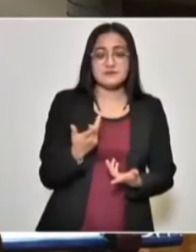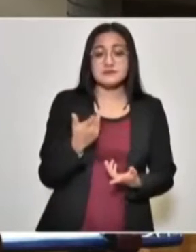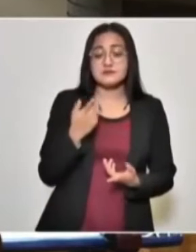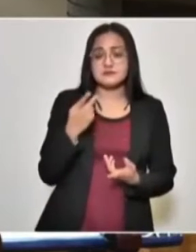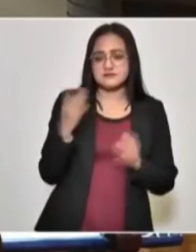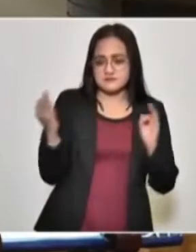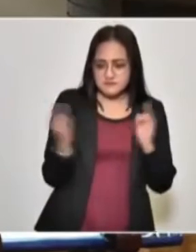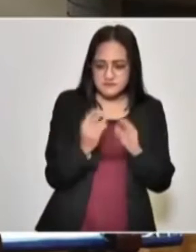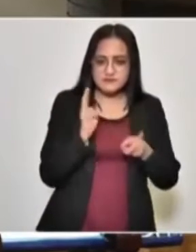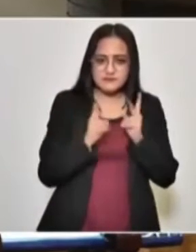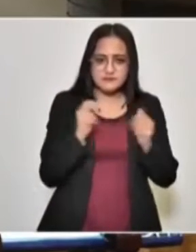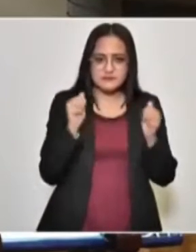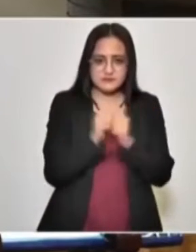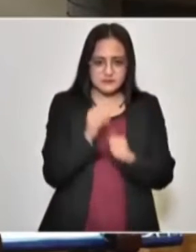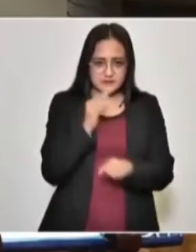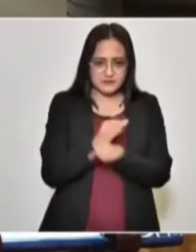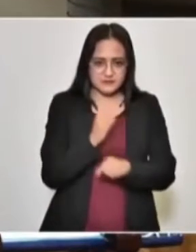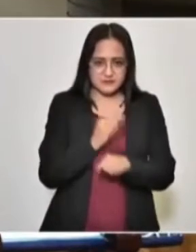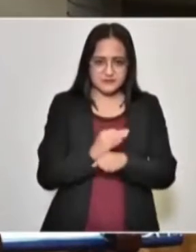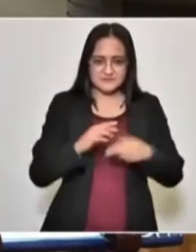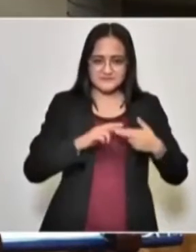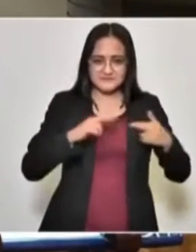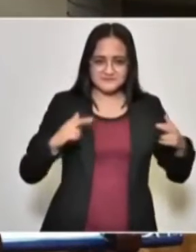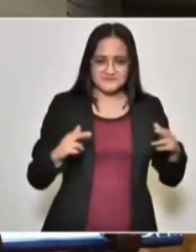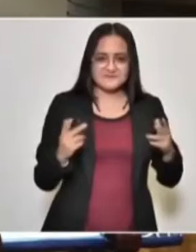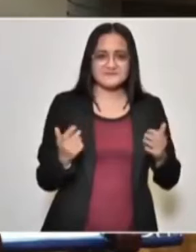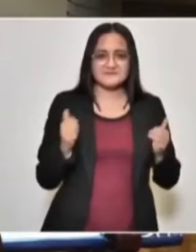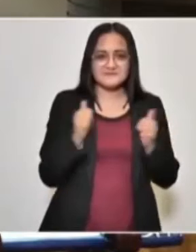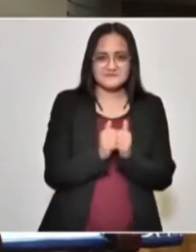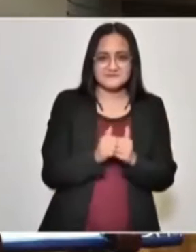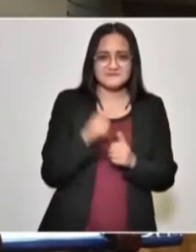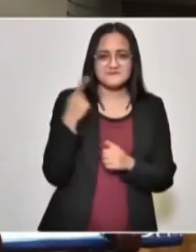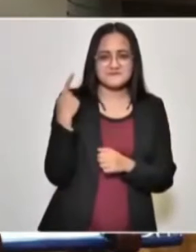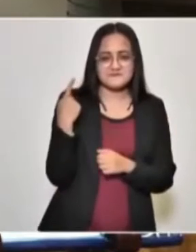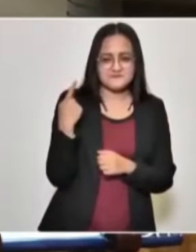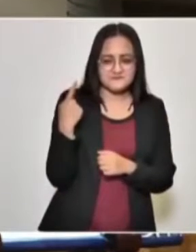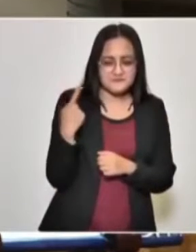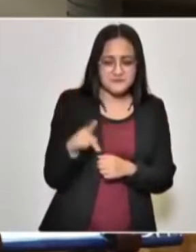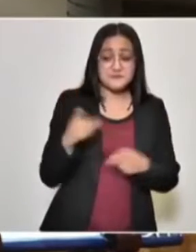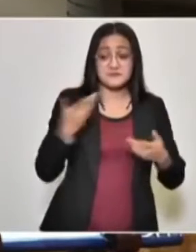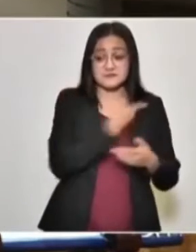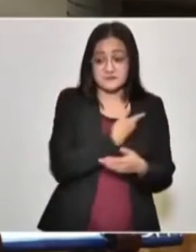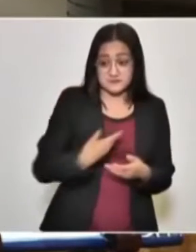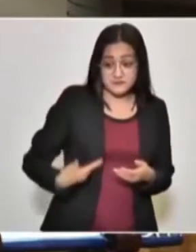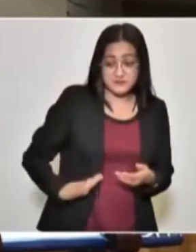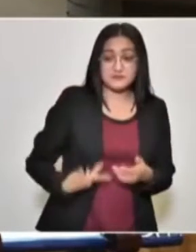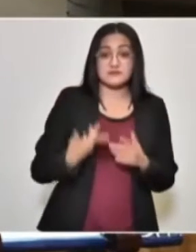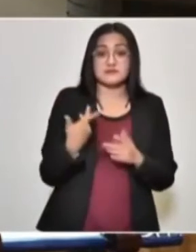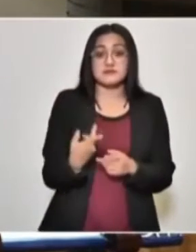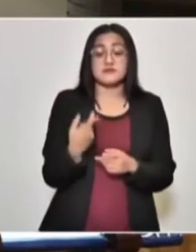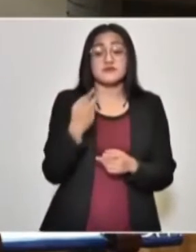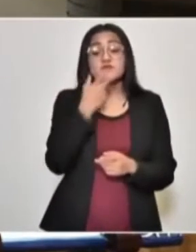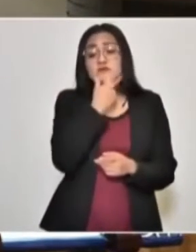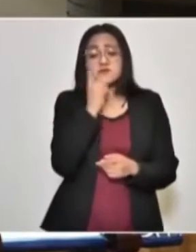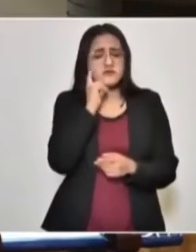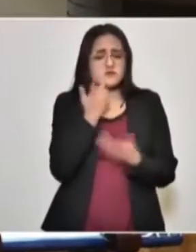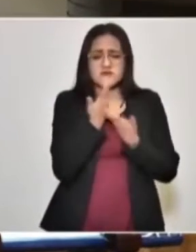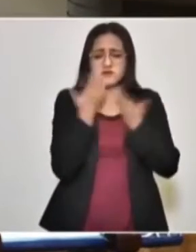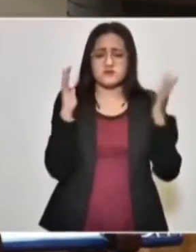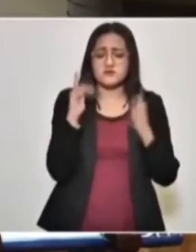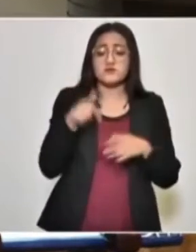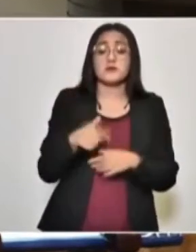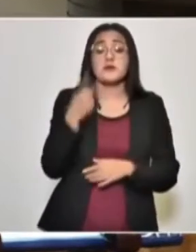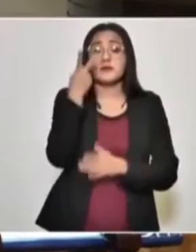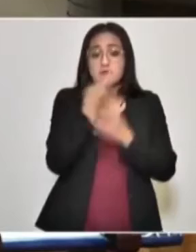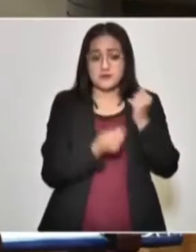hable, tenga relación directa, contacto directo con los presidentes, alcaldes, alcaldesas, para